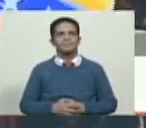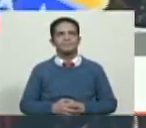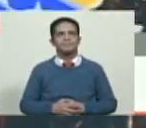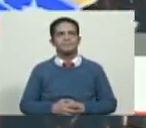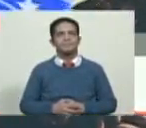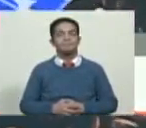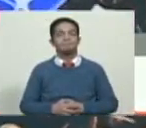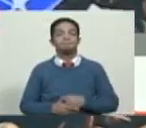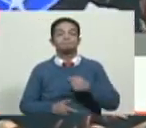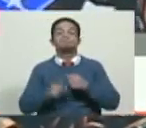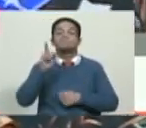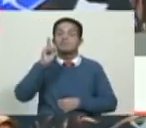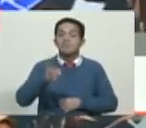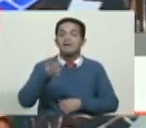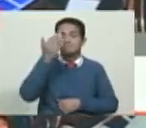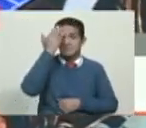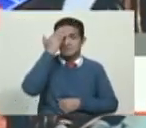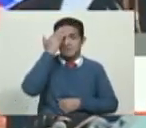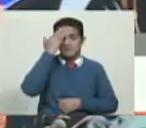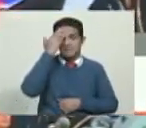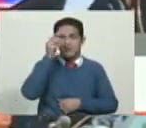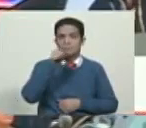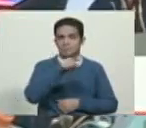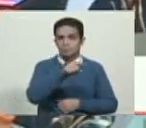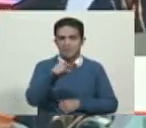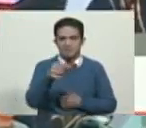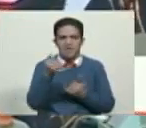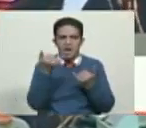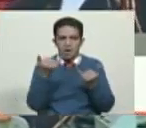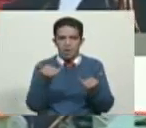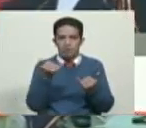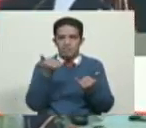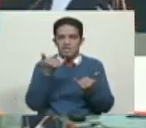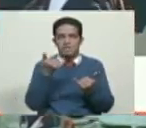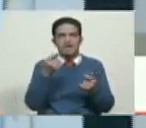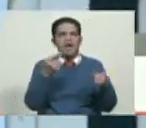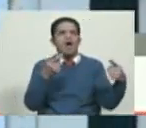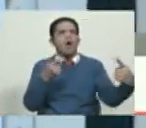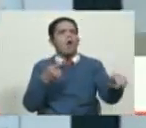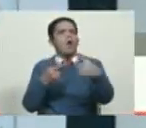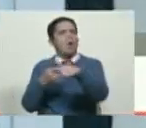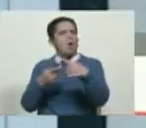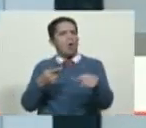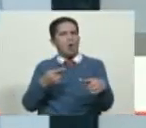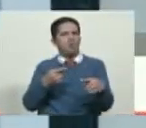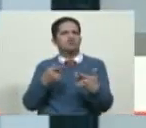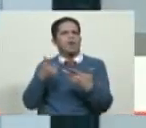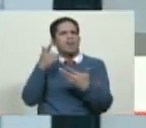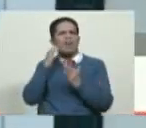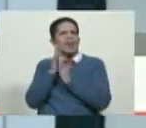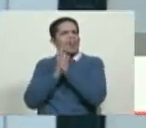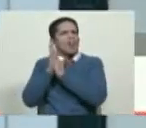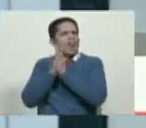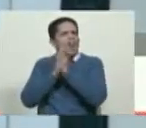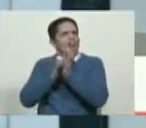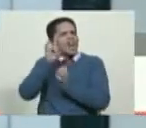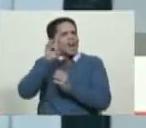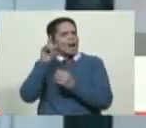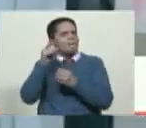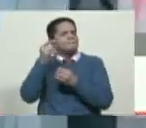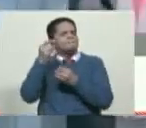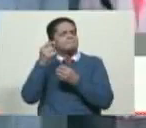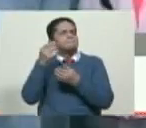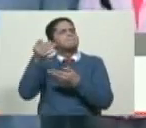Deben saber ustedes que estamos enfrentando conspiraciones y derrotándolas todos los días. Un grupo